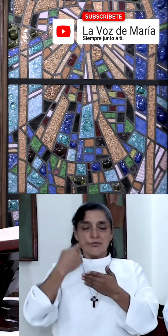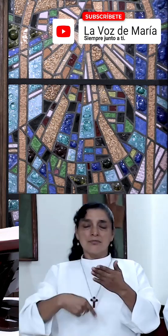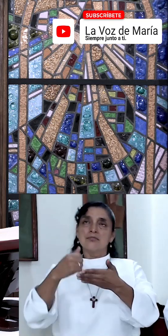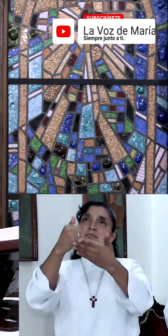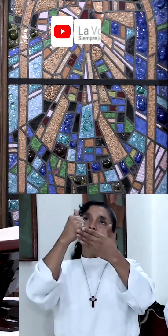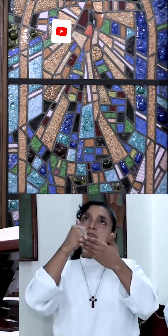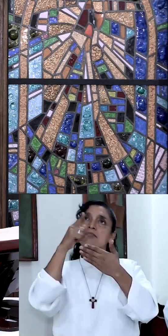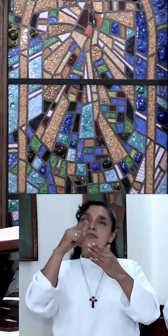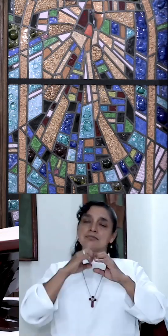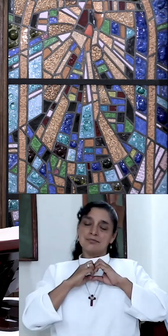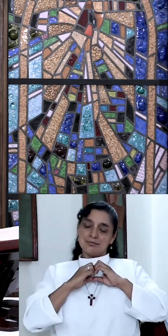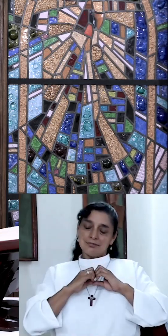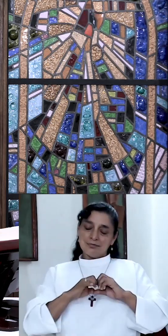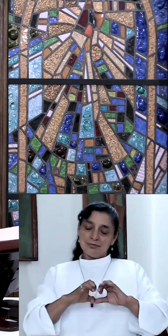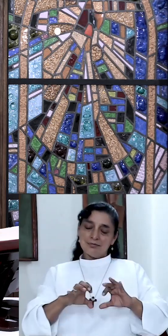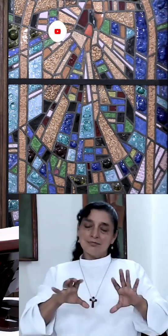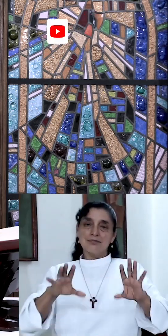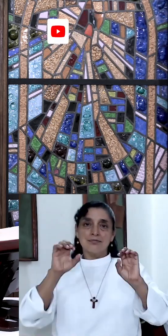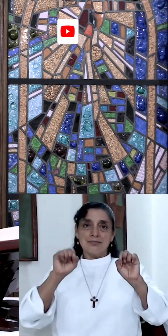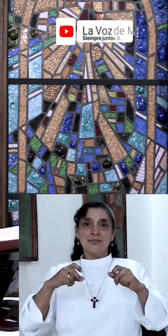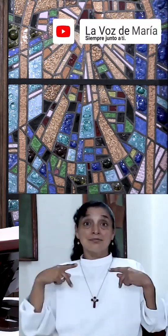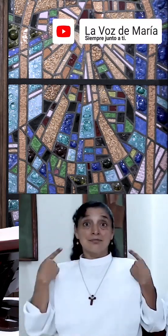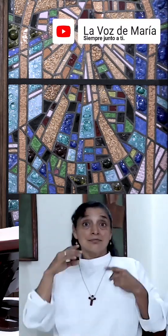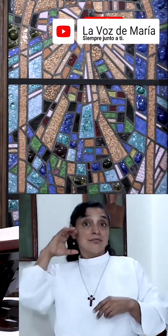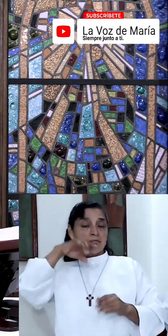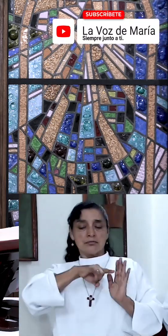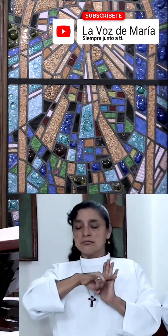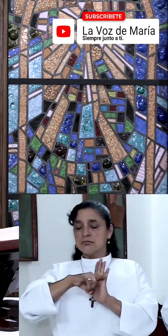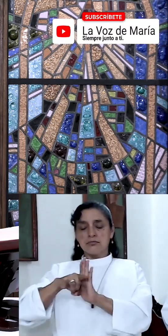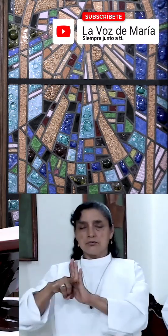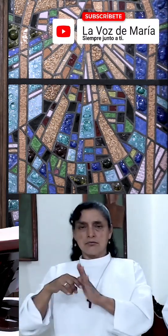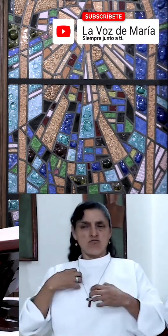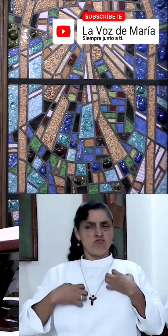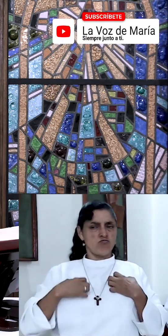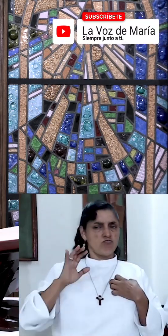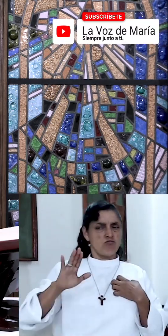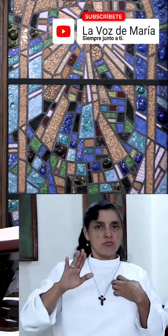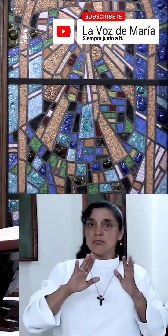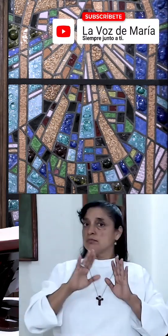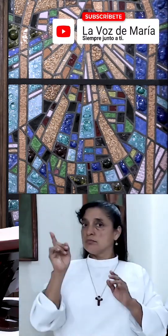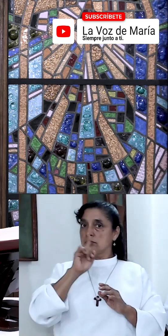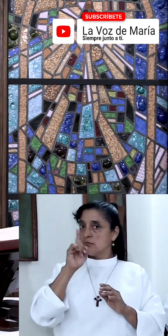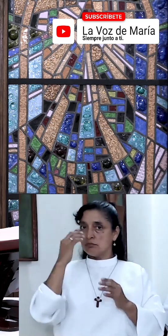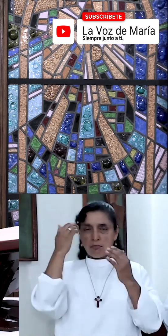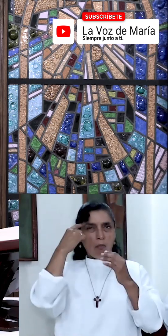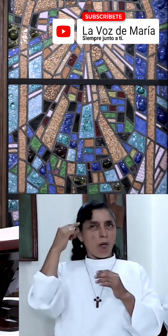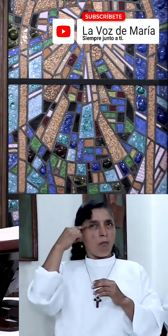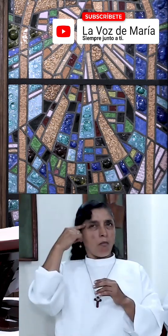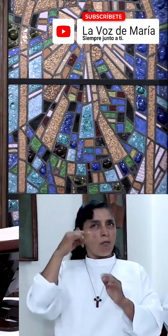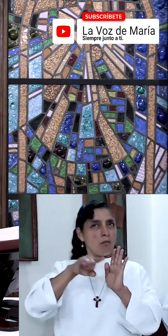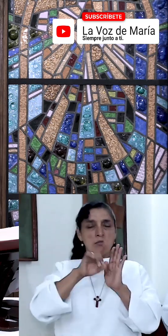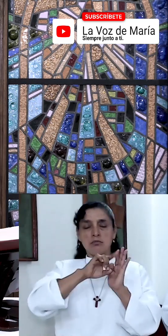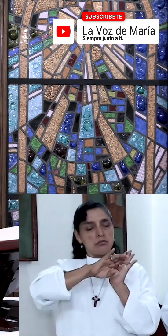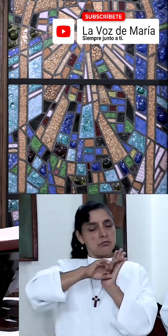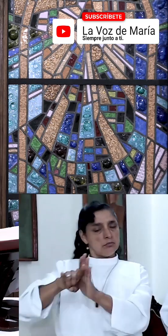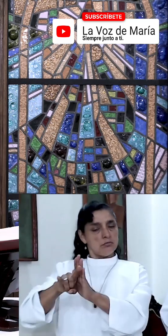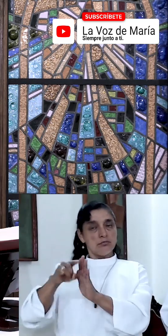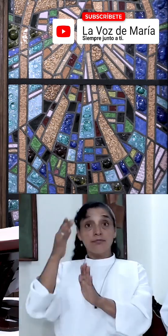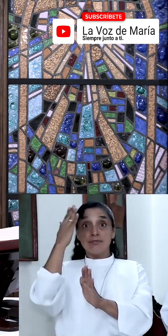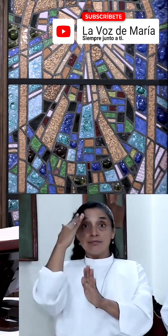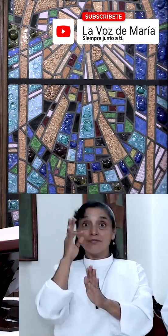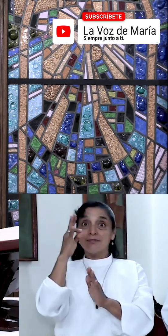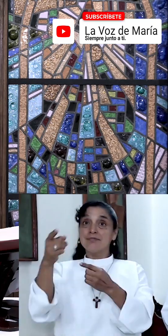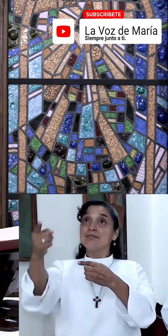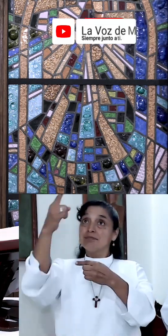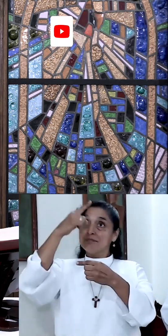por tu misericordia, vivamos siempre libres de pecado y protegidos de toda perturbación, mientras esperamos